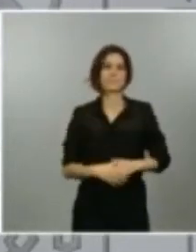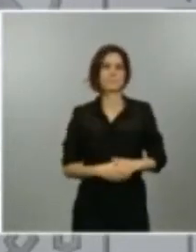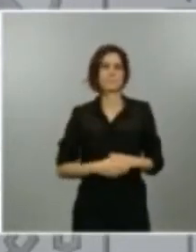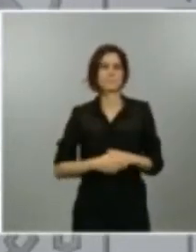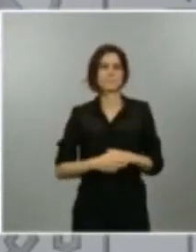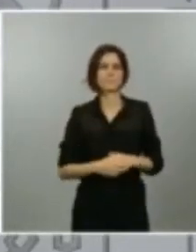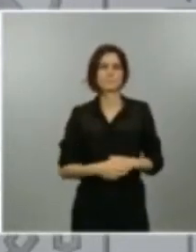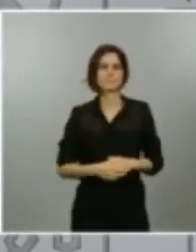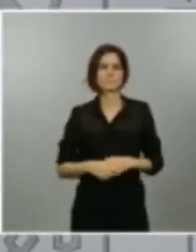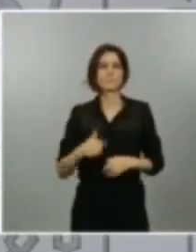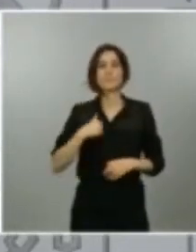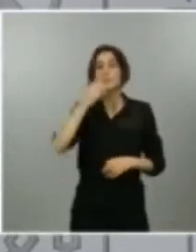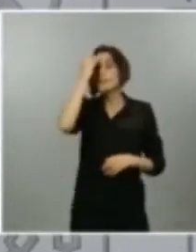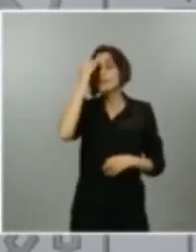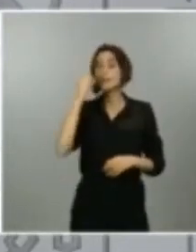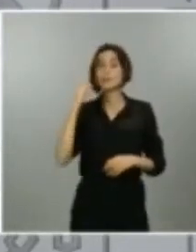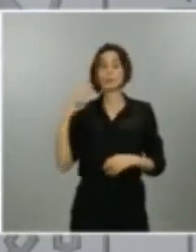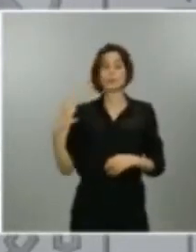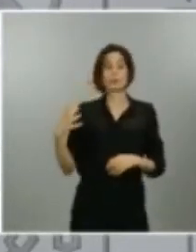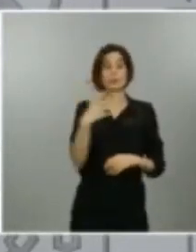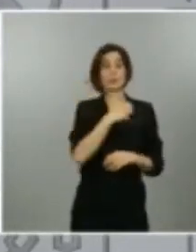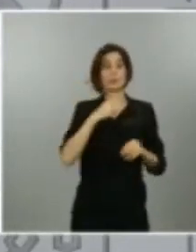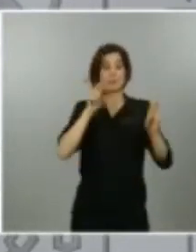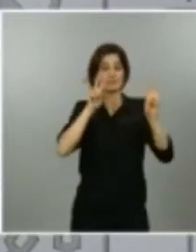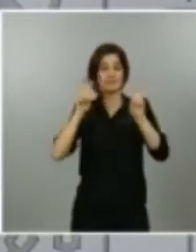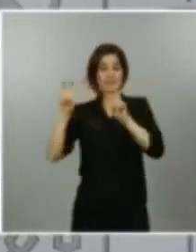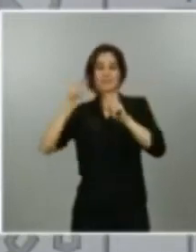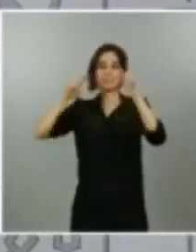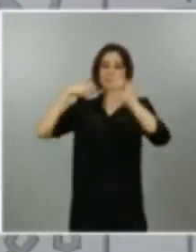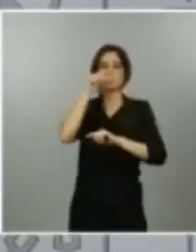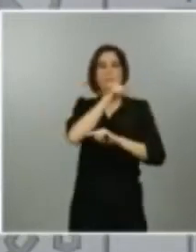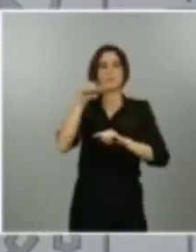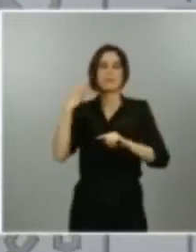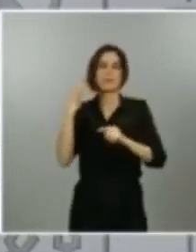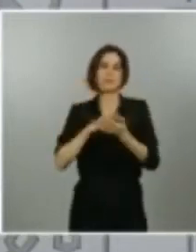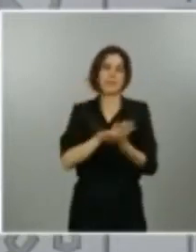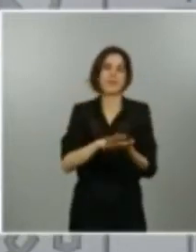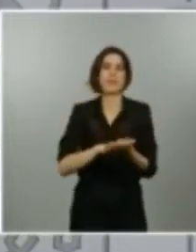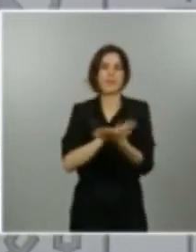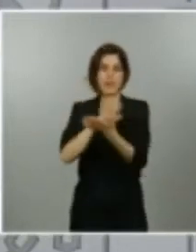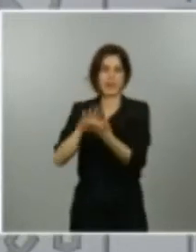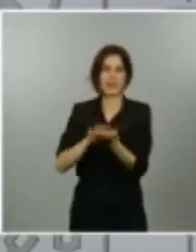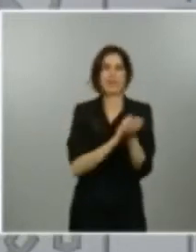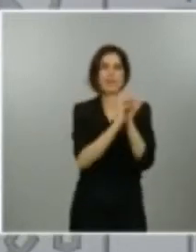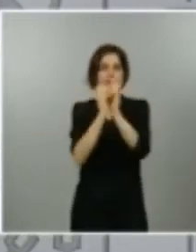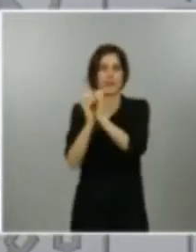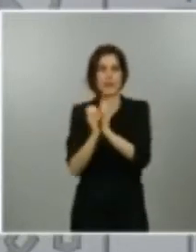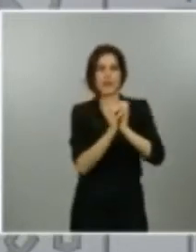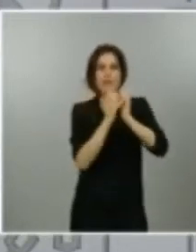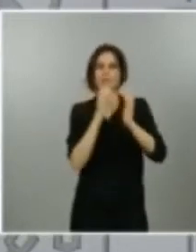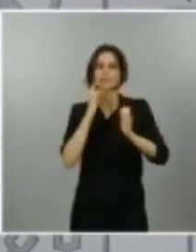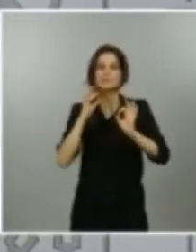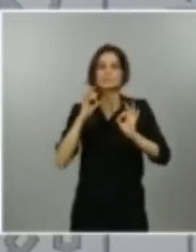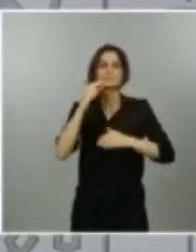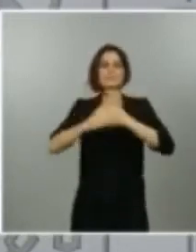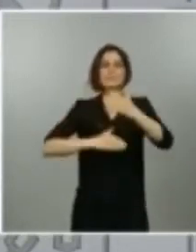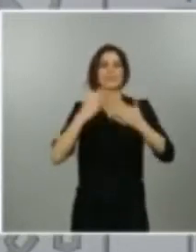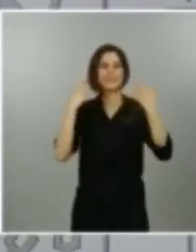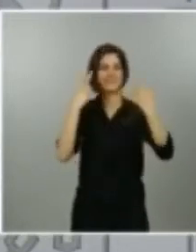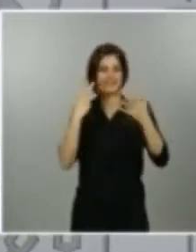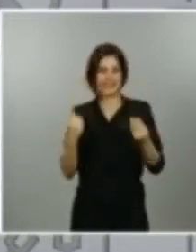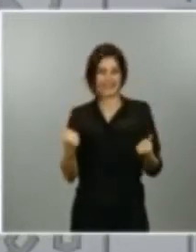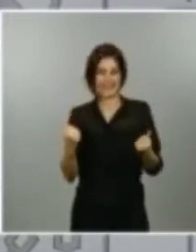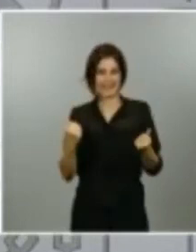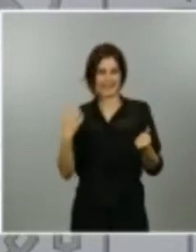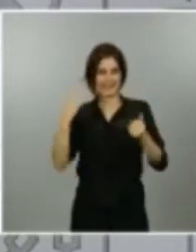se tendría que discutir a lo largo de la semana que viene es un proceso de siete días y yo creo que el principio de prudencia ahora mismo es quizás